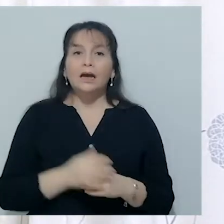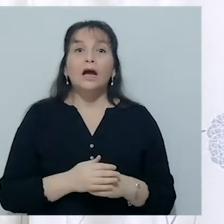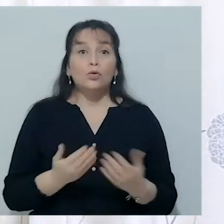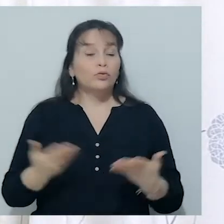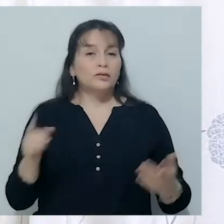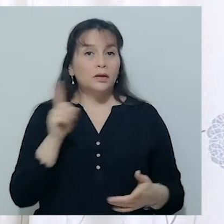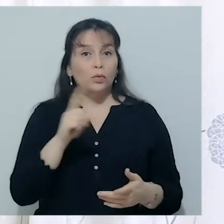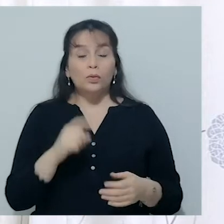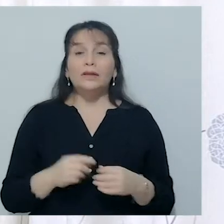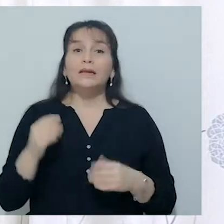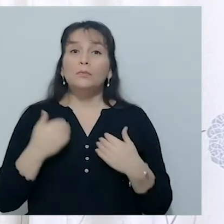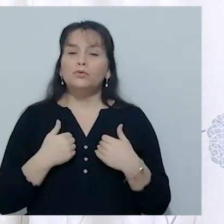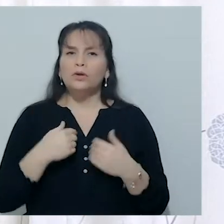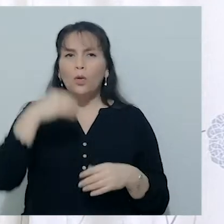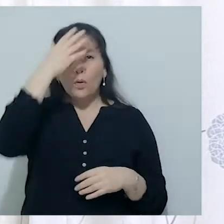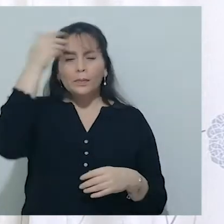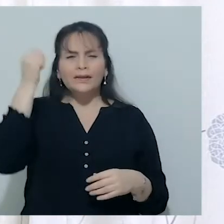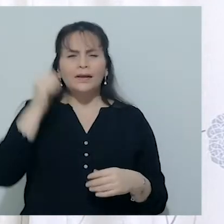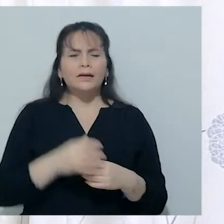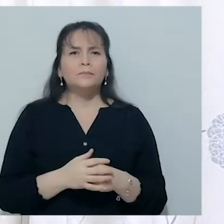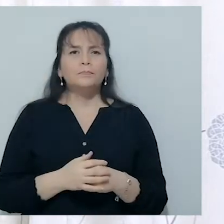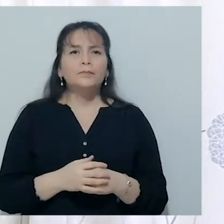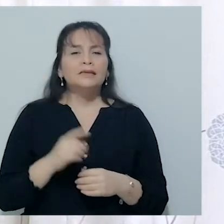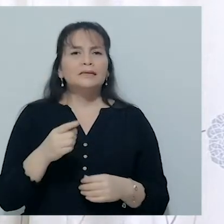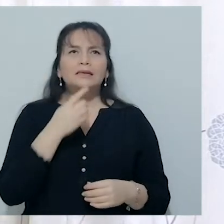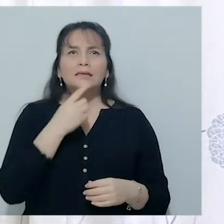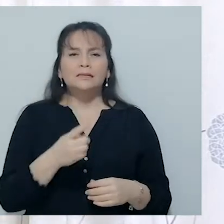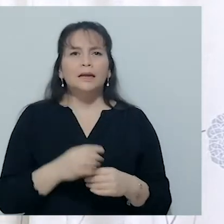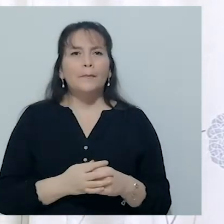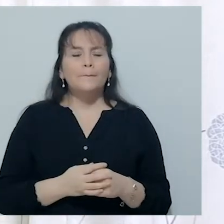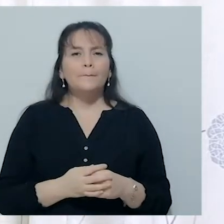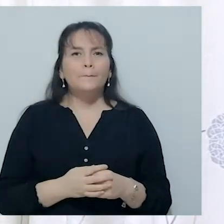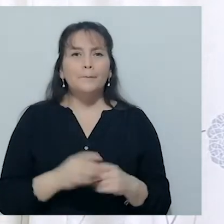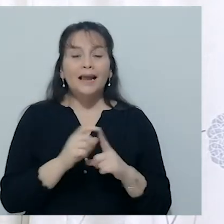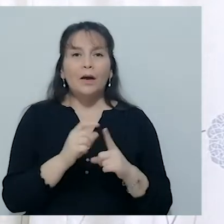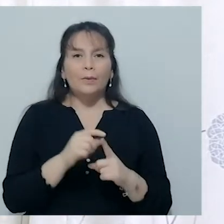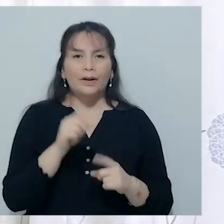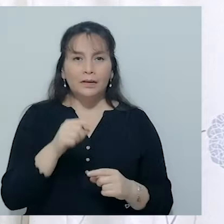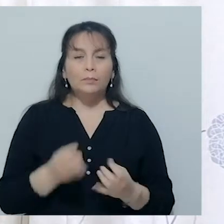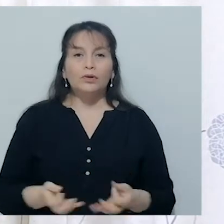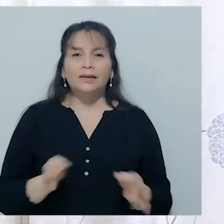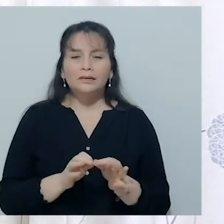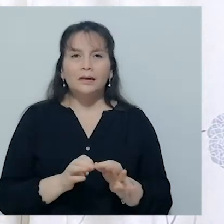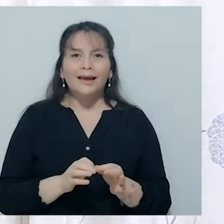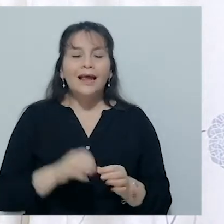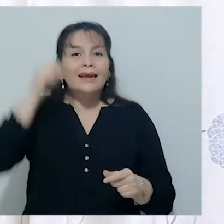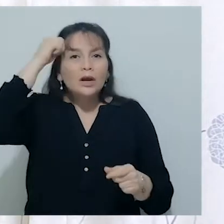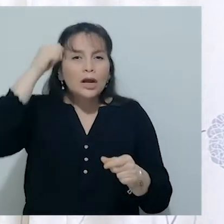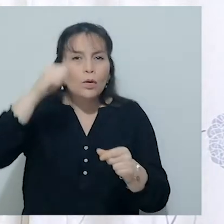no debemos olvidar y tenemos que tener en cuenta. Se dice dentro de las palabras claves, número uno,